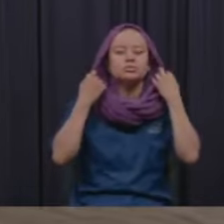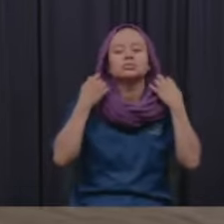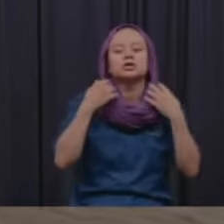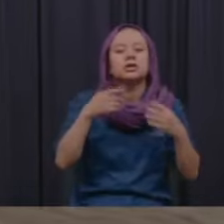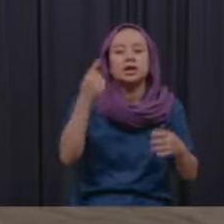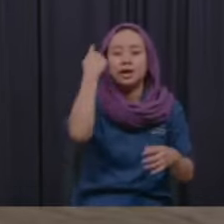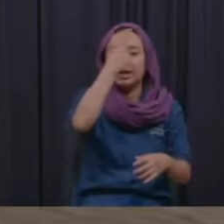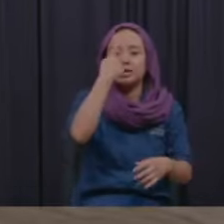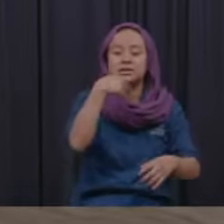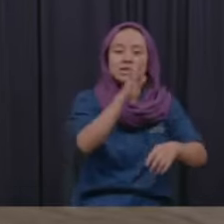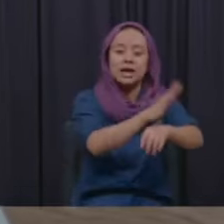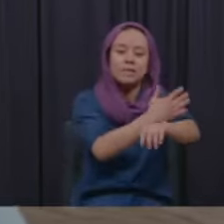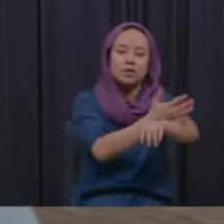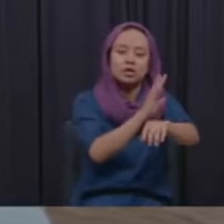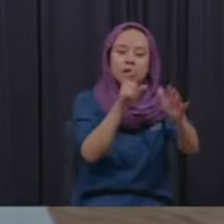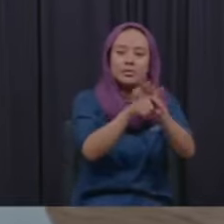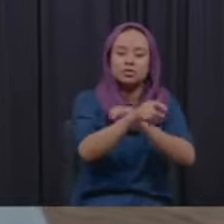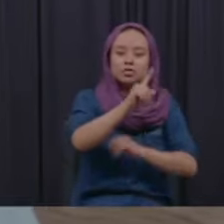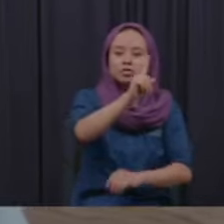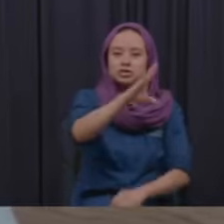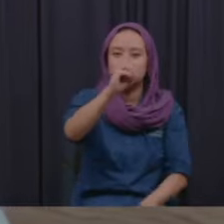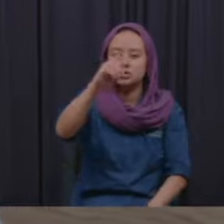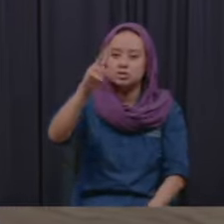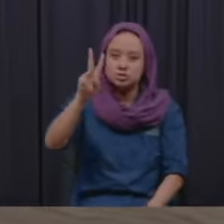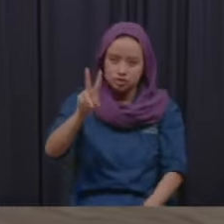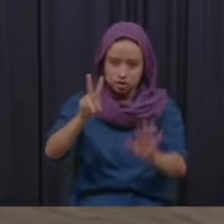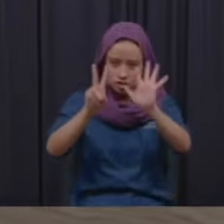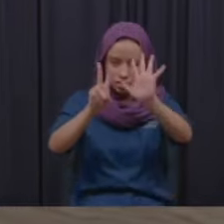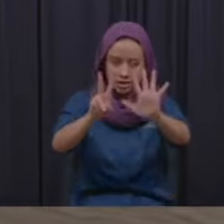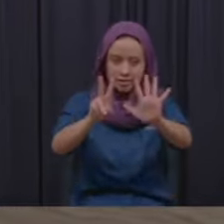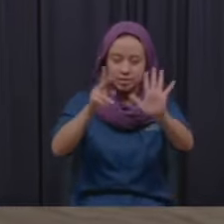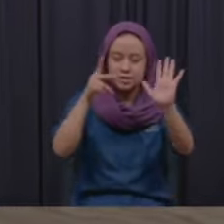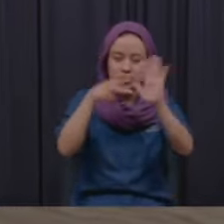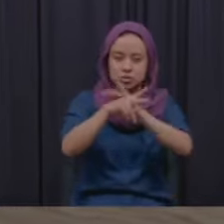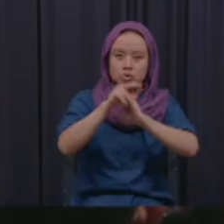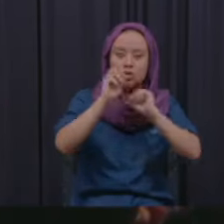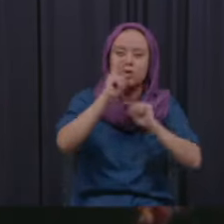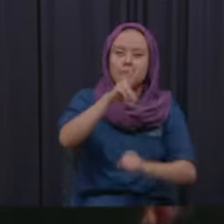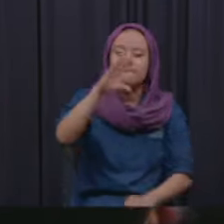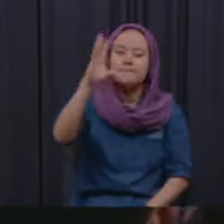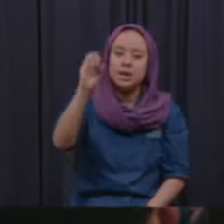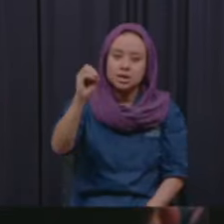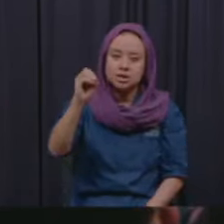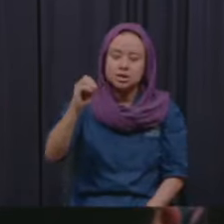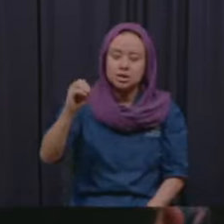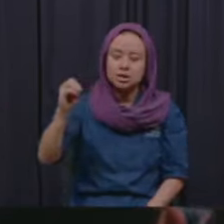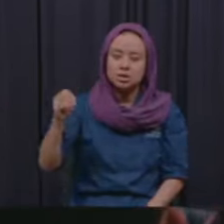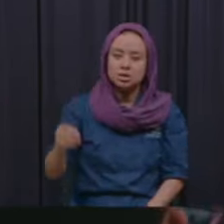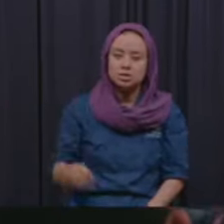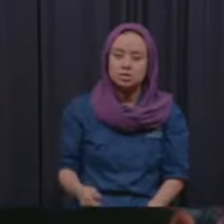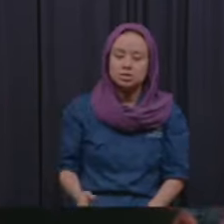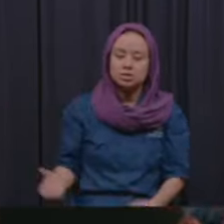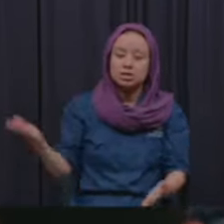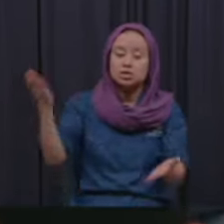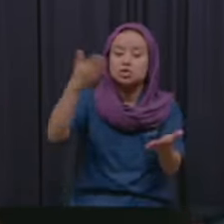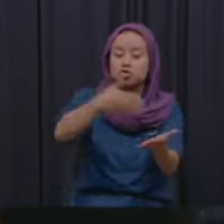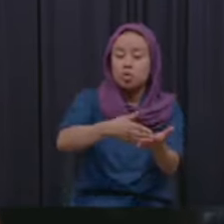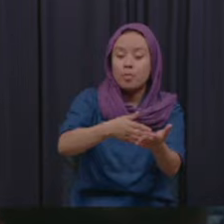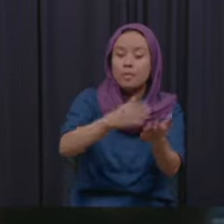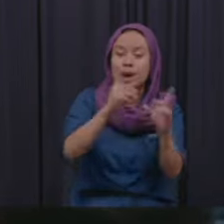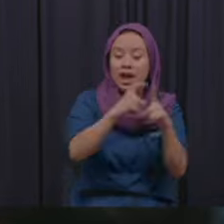107:20 dice: envió su palabra y los sanó y los libró de su ruina. Los